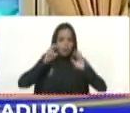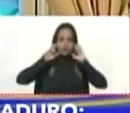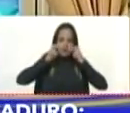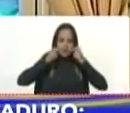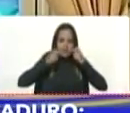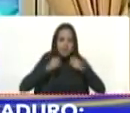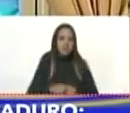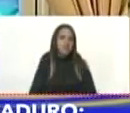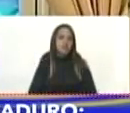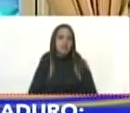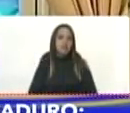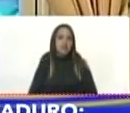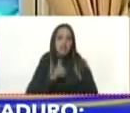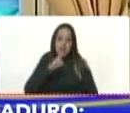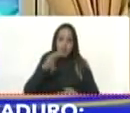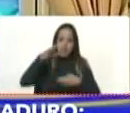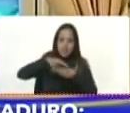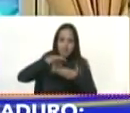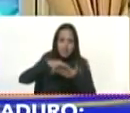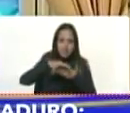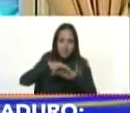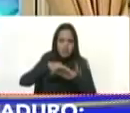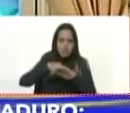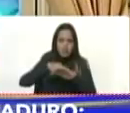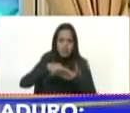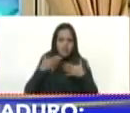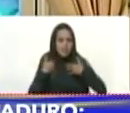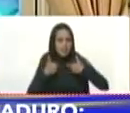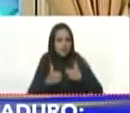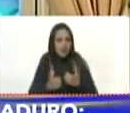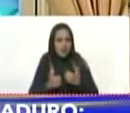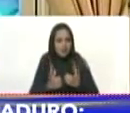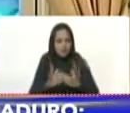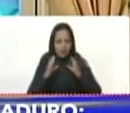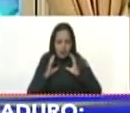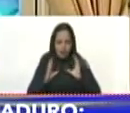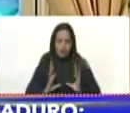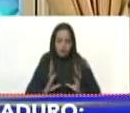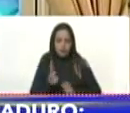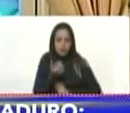y producir la semilla ecológica, sanita para el cuerpo. ¿Ah?